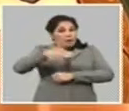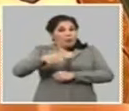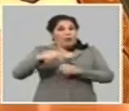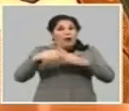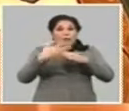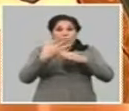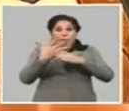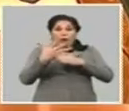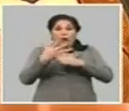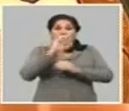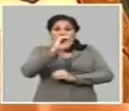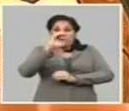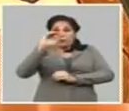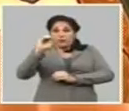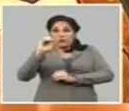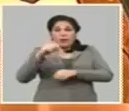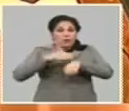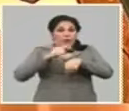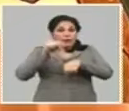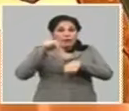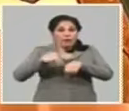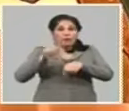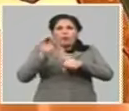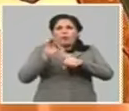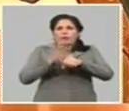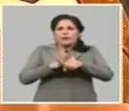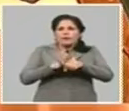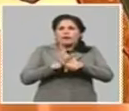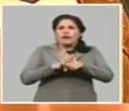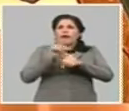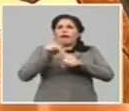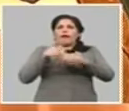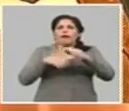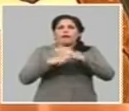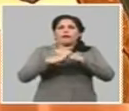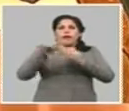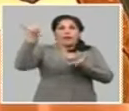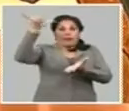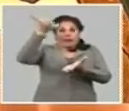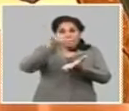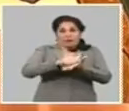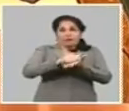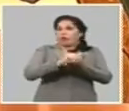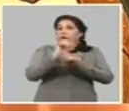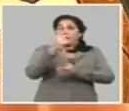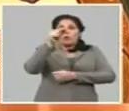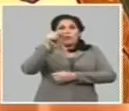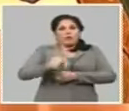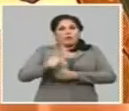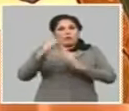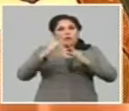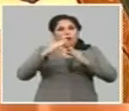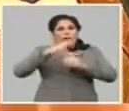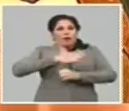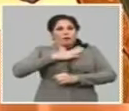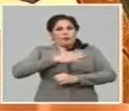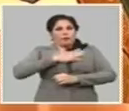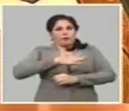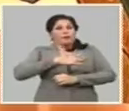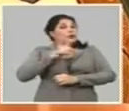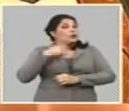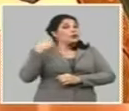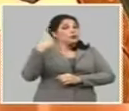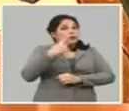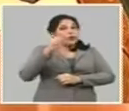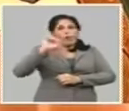madrugada de la 00 hora de hoy comenzará a implementar la entrada al país solo de los residentes en cuba y que todos